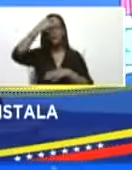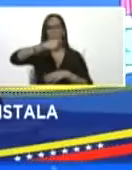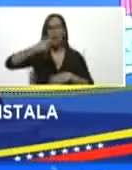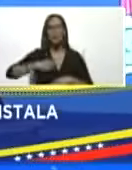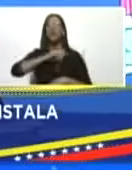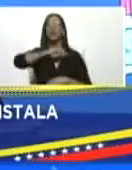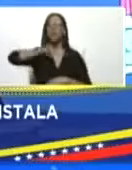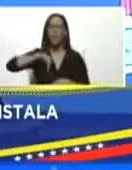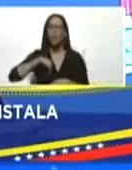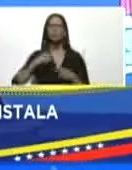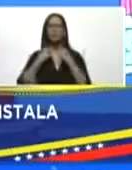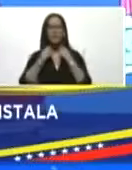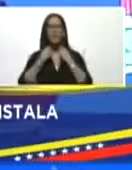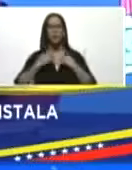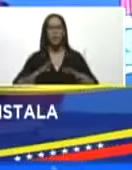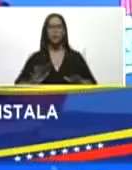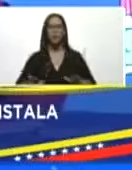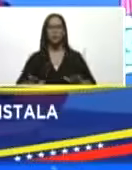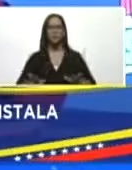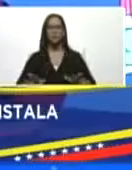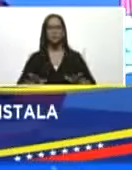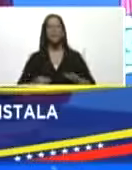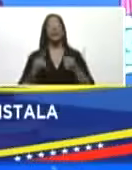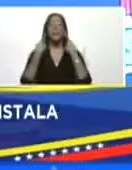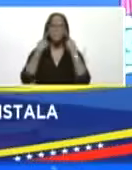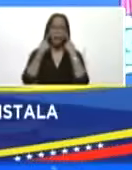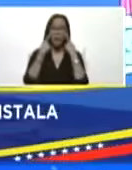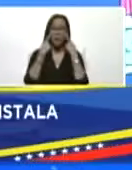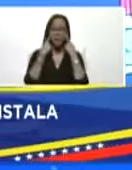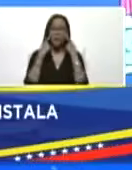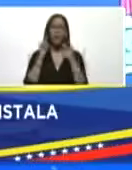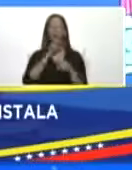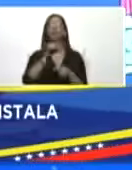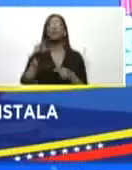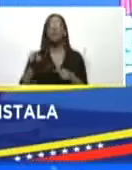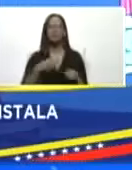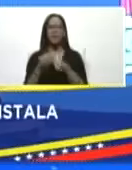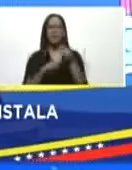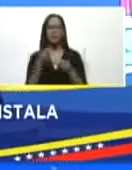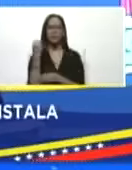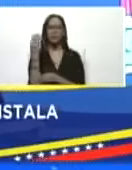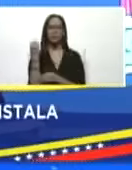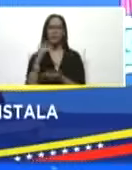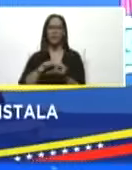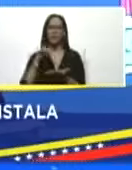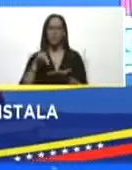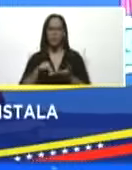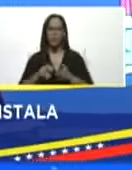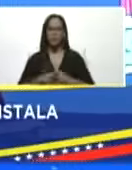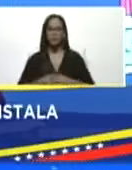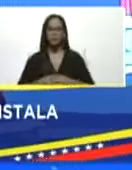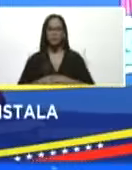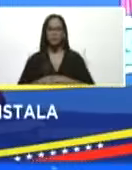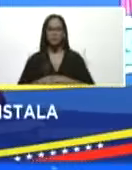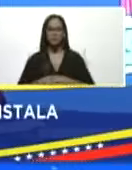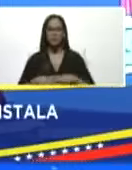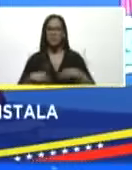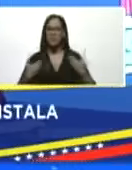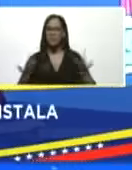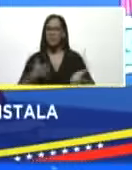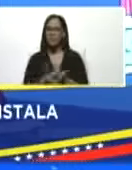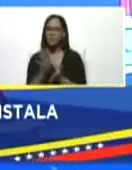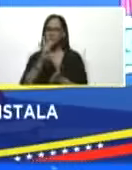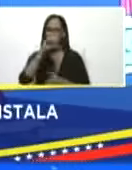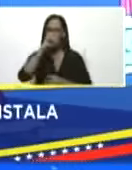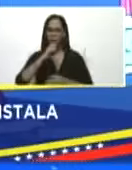nuestra derrota. Ve a ver ustedes qué hacen con su Asamblea Nacional. ¿Y qué pasó